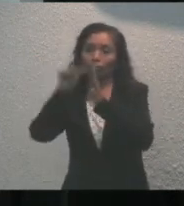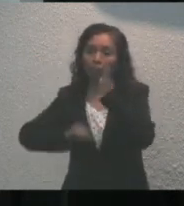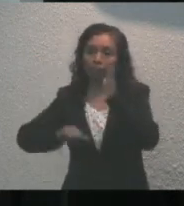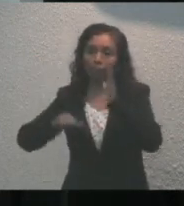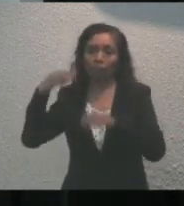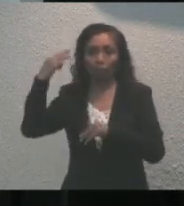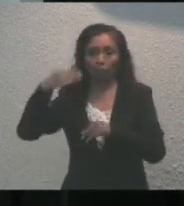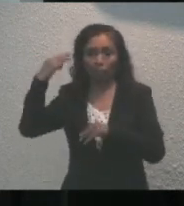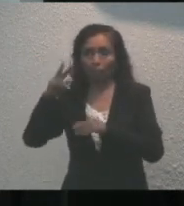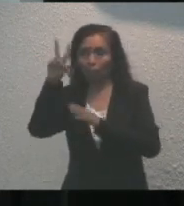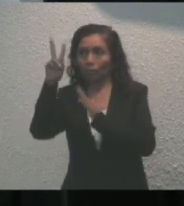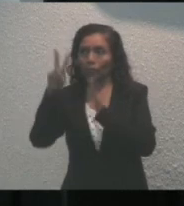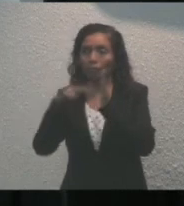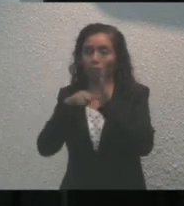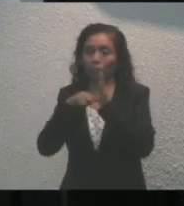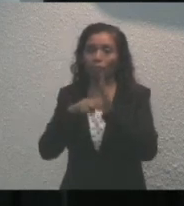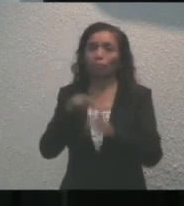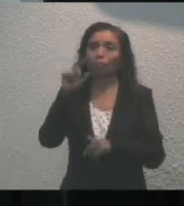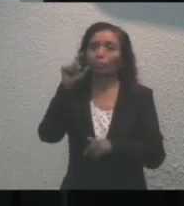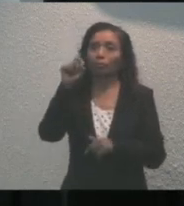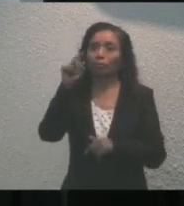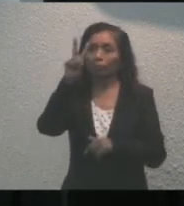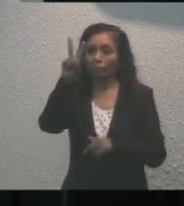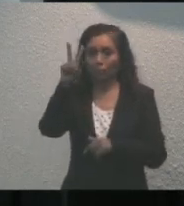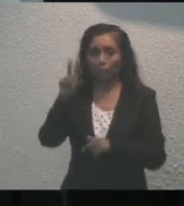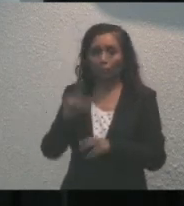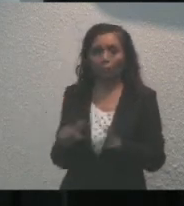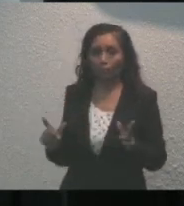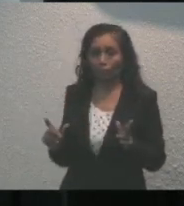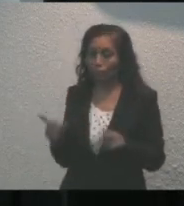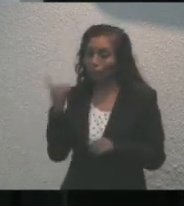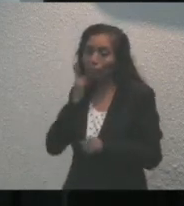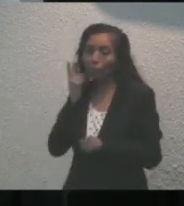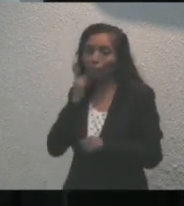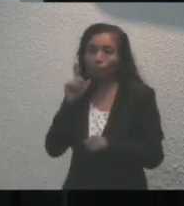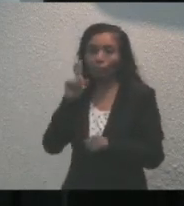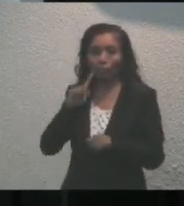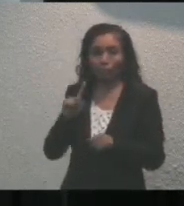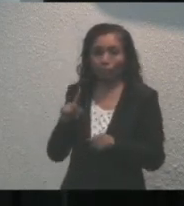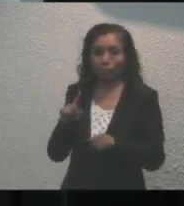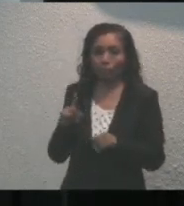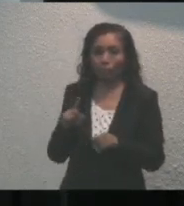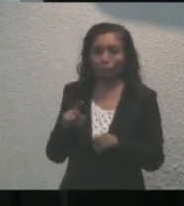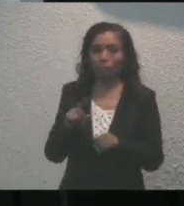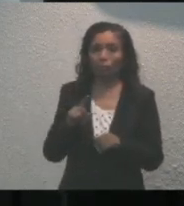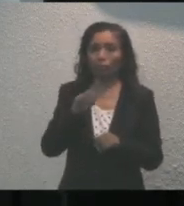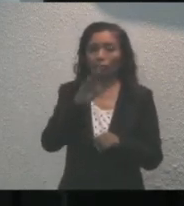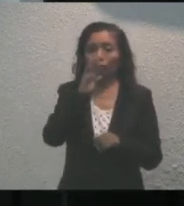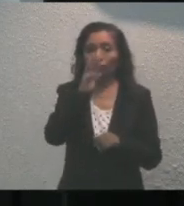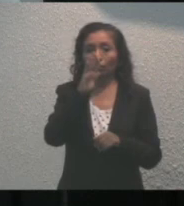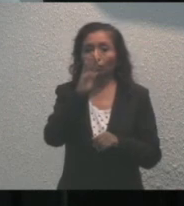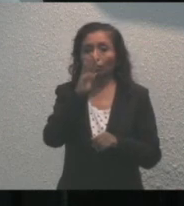año 2022. Diputada Presidenta Euterpe Alicia Gutiérrez Balaces,